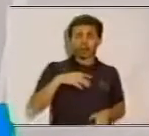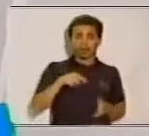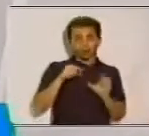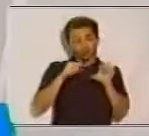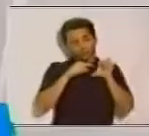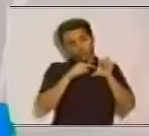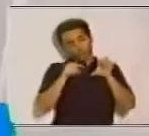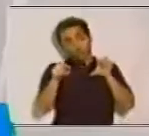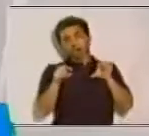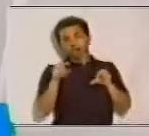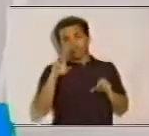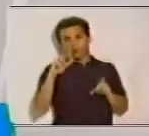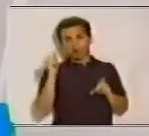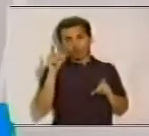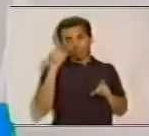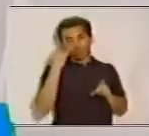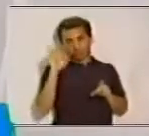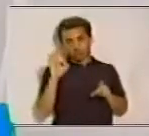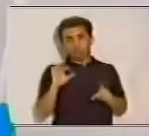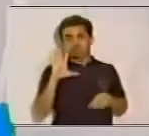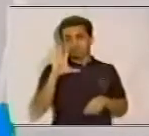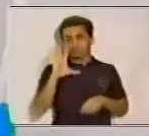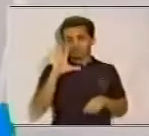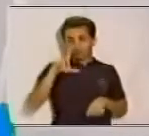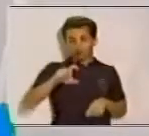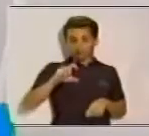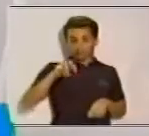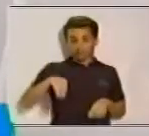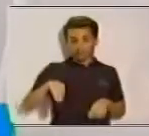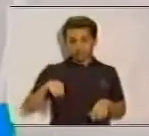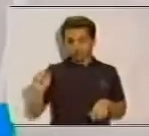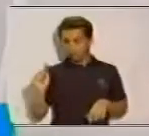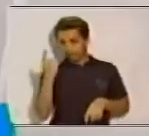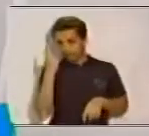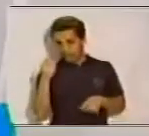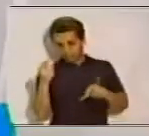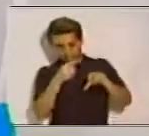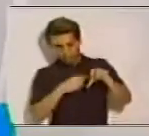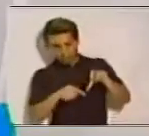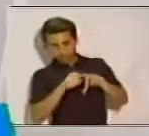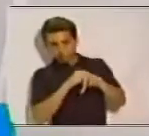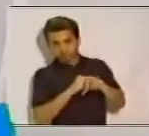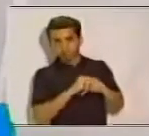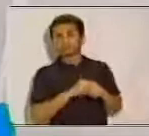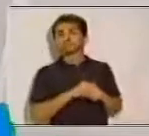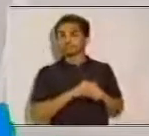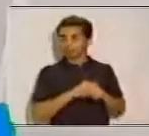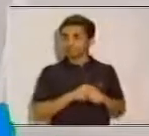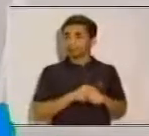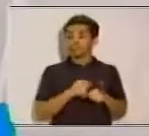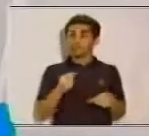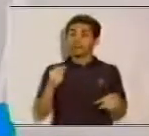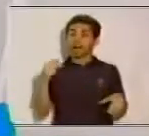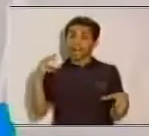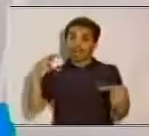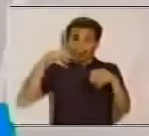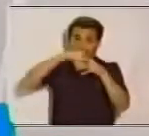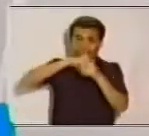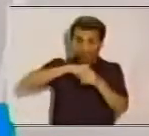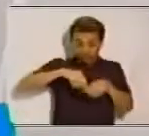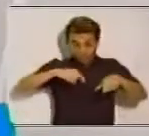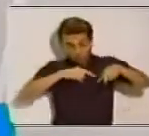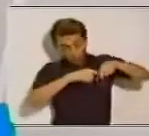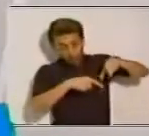centímetros que usamos para la primera circunferencia, ¿sí? Pero adentro de este